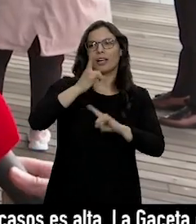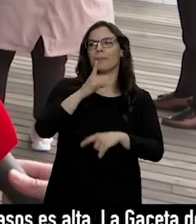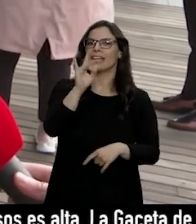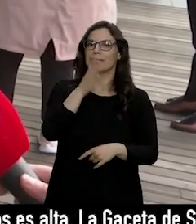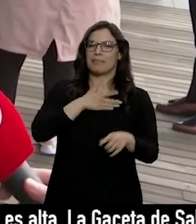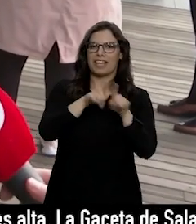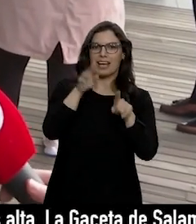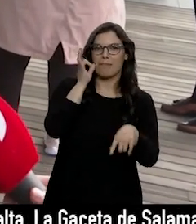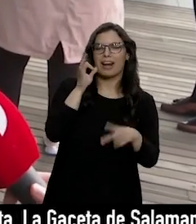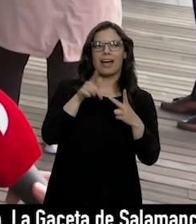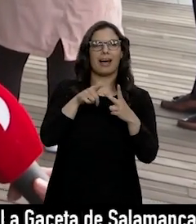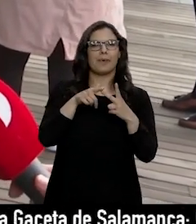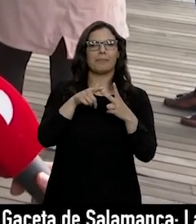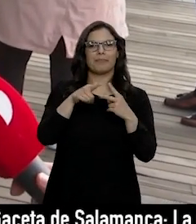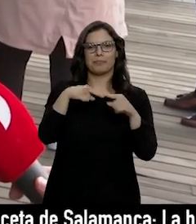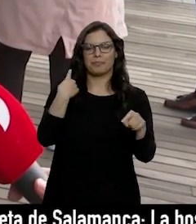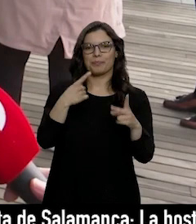mi hermana, me ha mandado